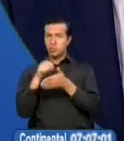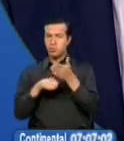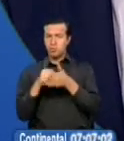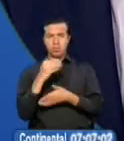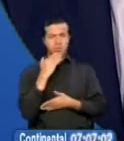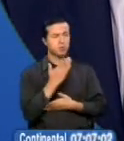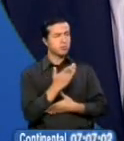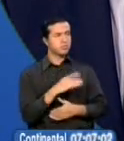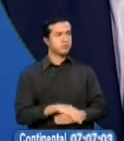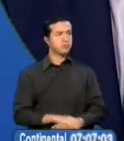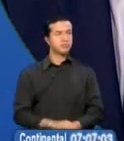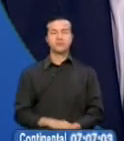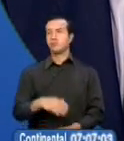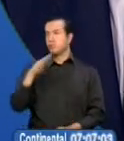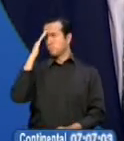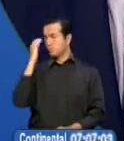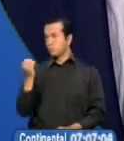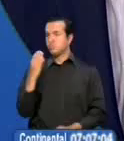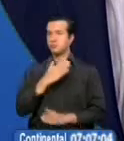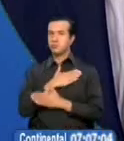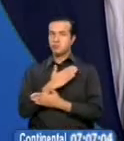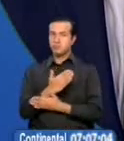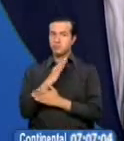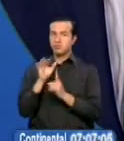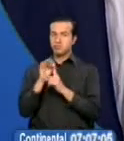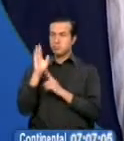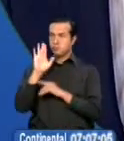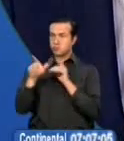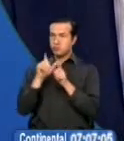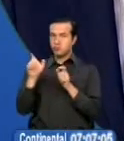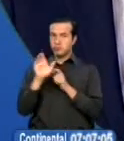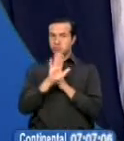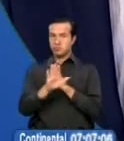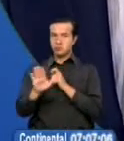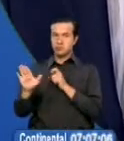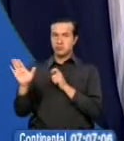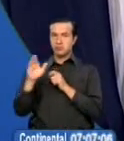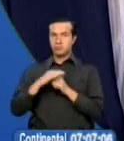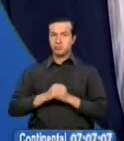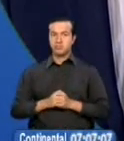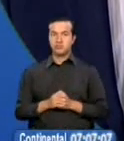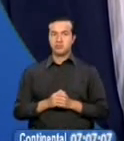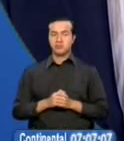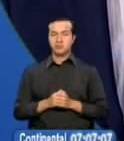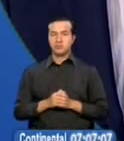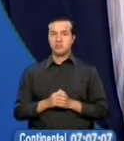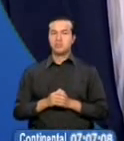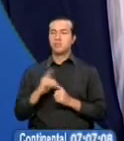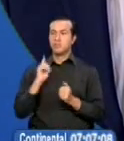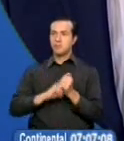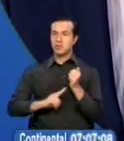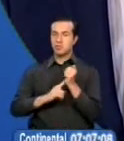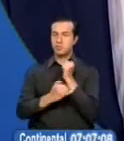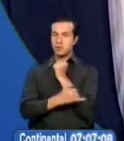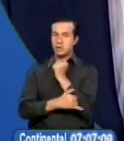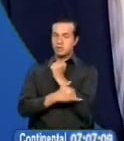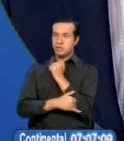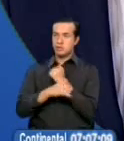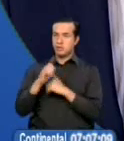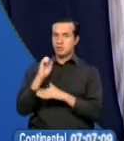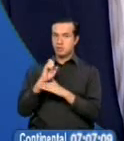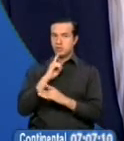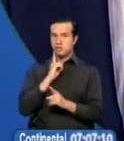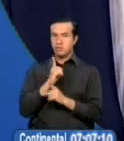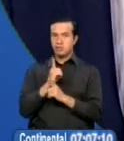Buenos días, Carlos. Un saludo muy especial a ti y a toda la audiencia hermano pueblo del Estado que nos